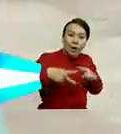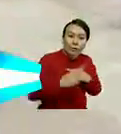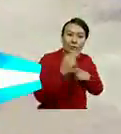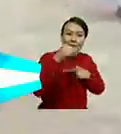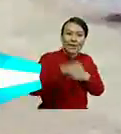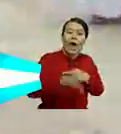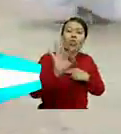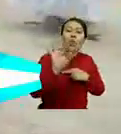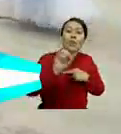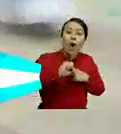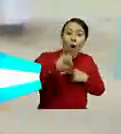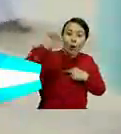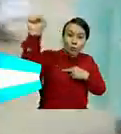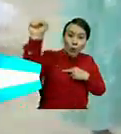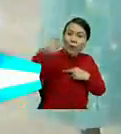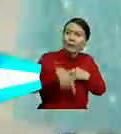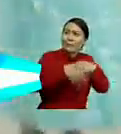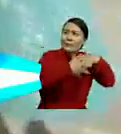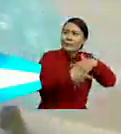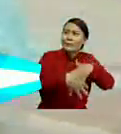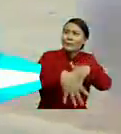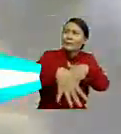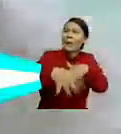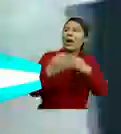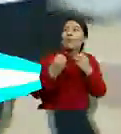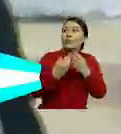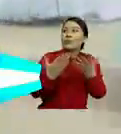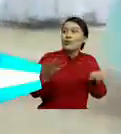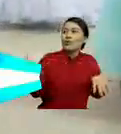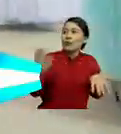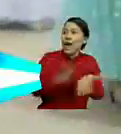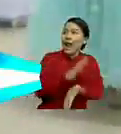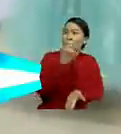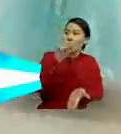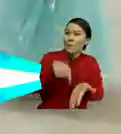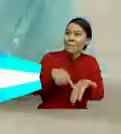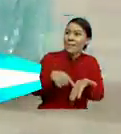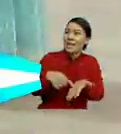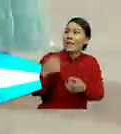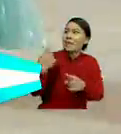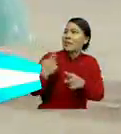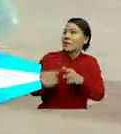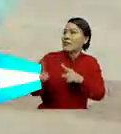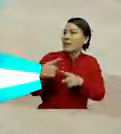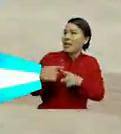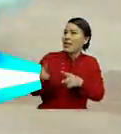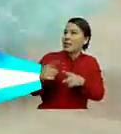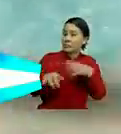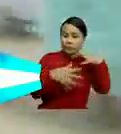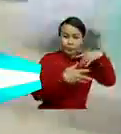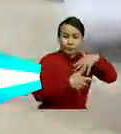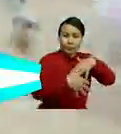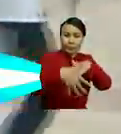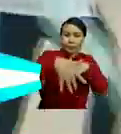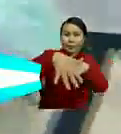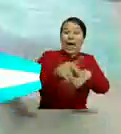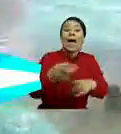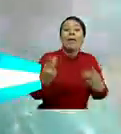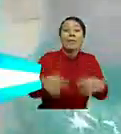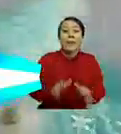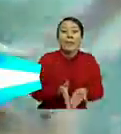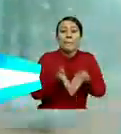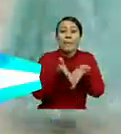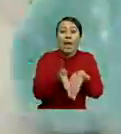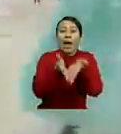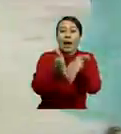de octubre. 16.000 estudiantes. Sí, así es, aquí van 1.000, pero indudablemente el desfile náutico, el